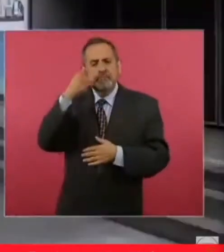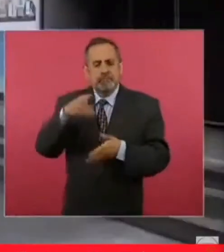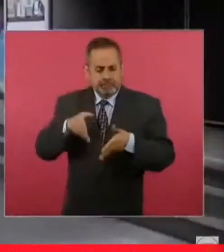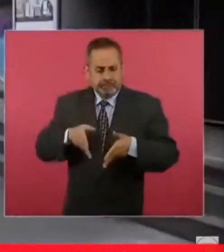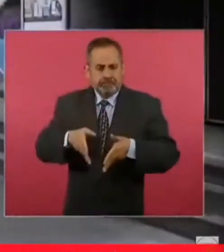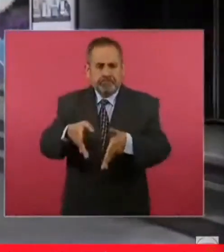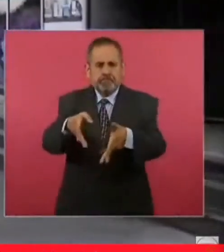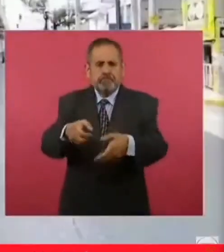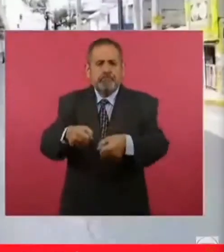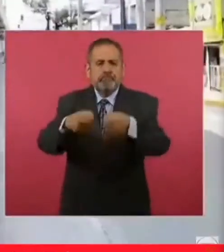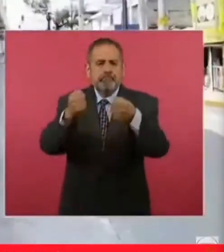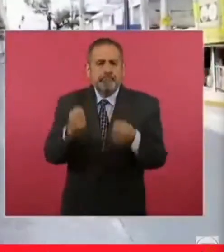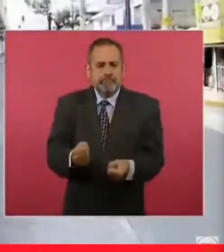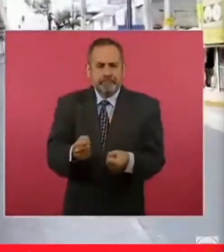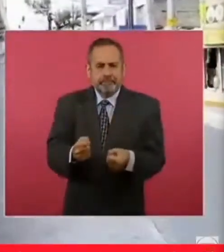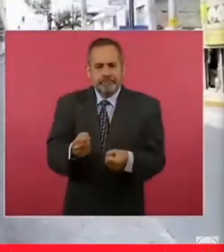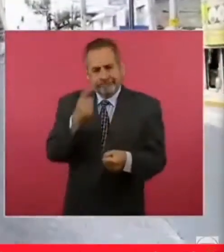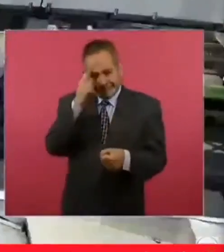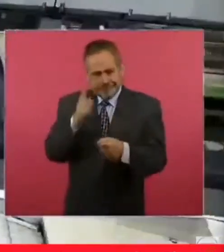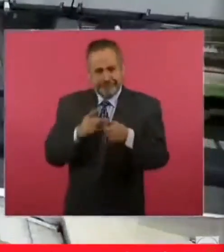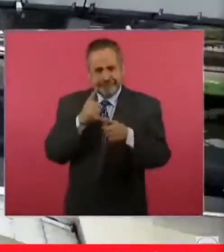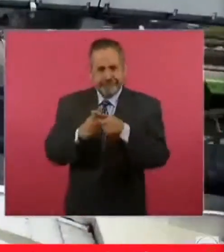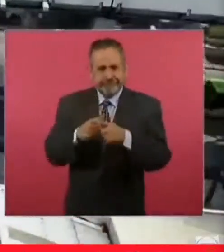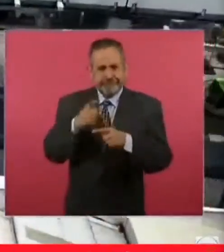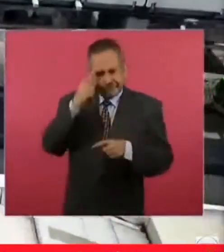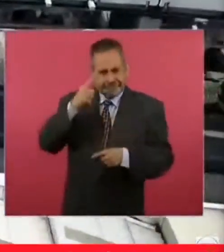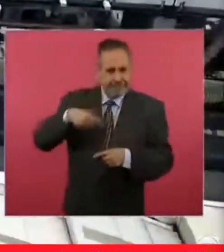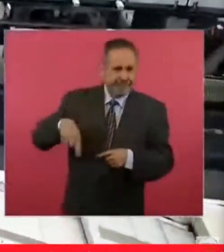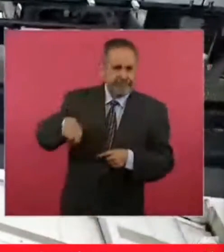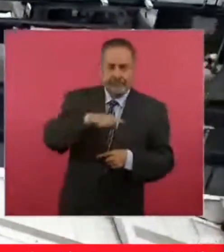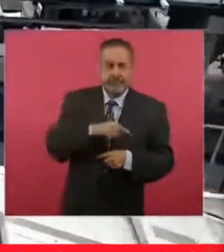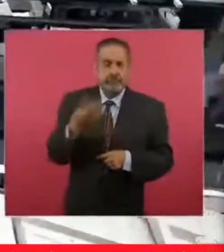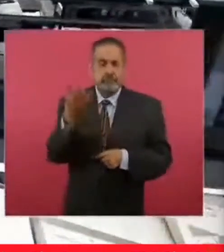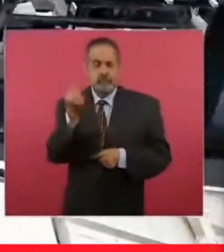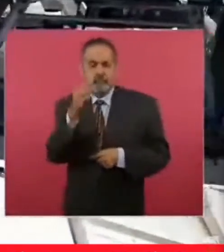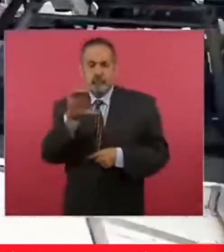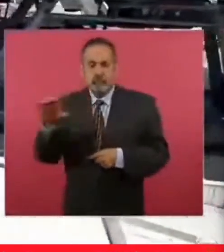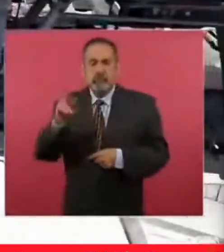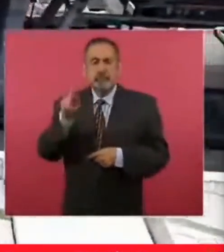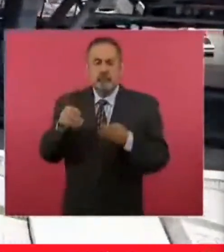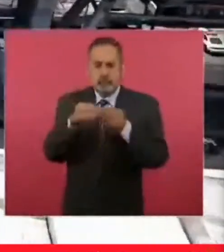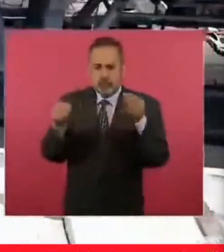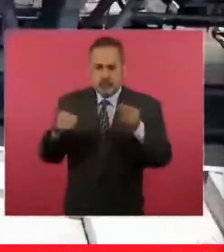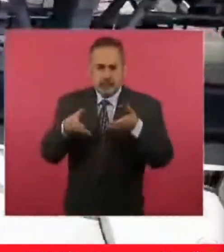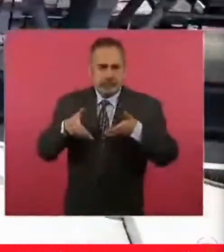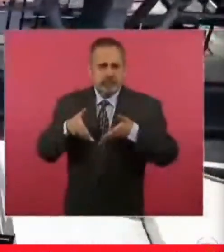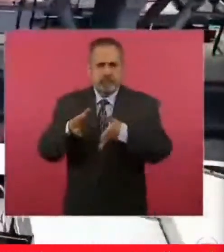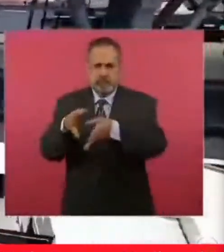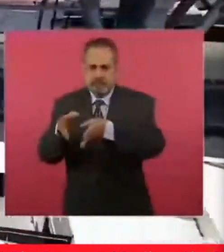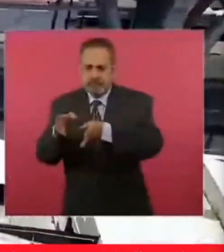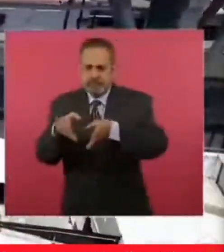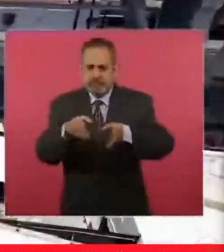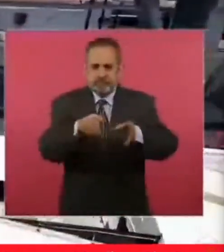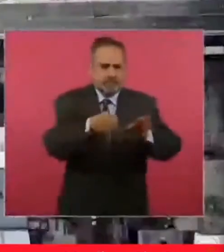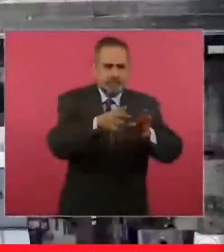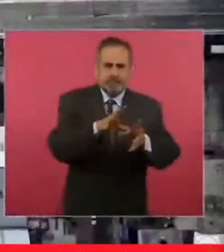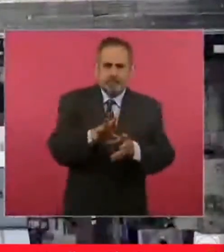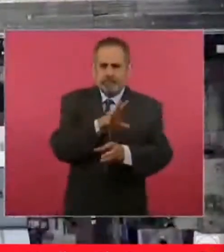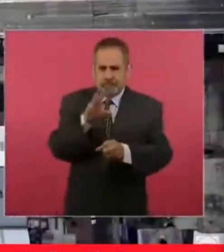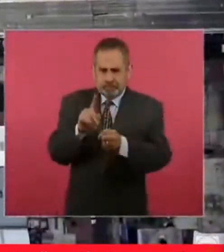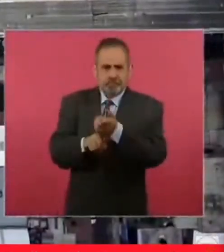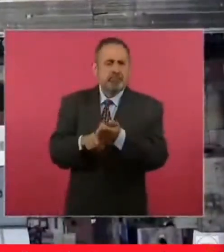seguros que se suman a los 900 kilómetros de 900 seguros que tiene